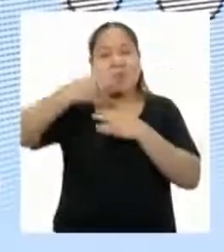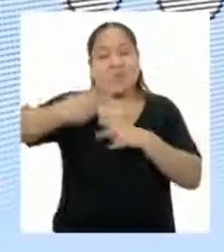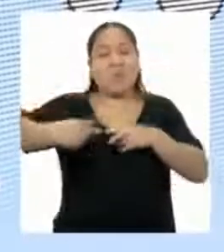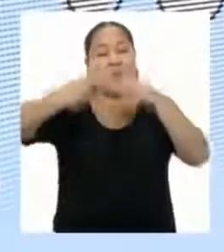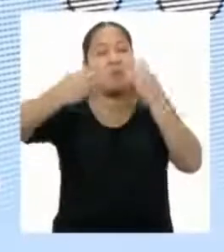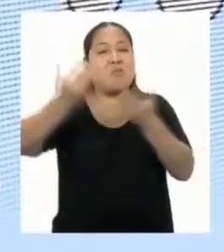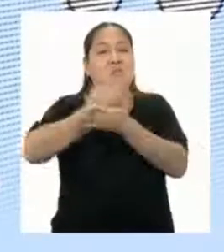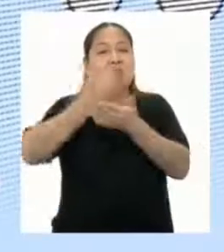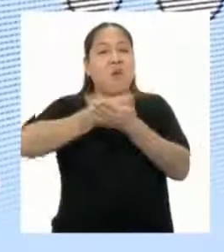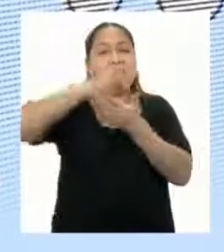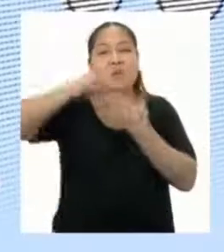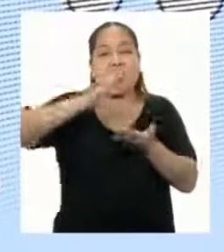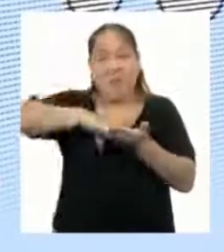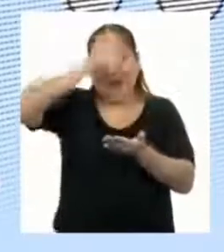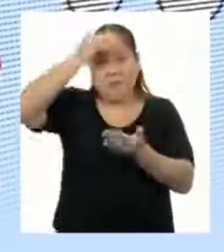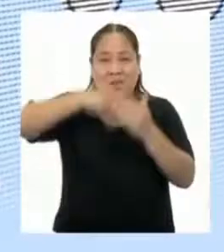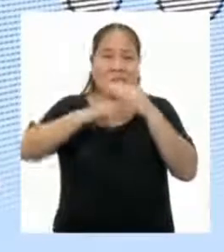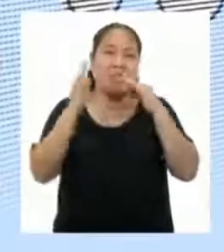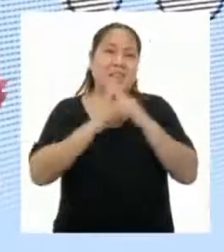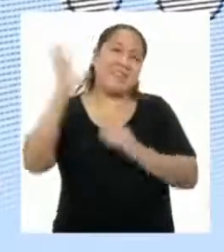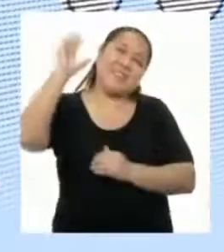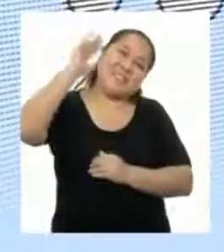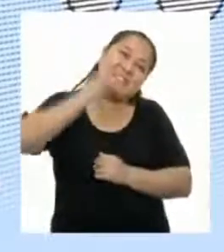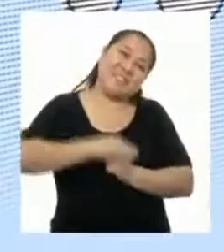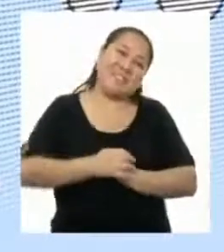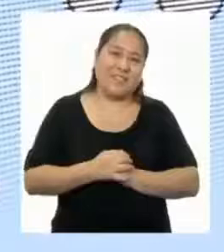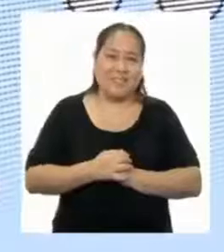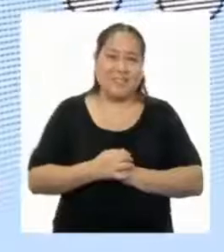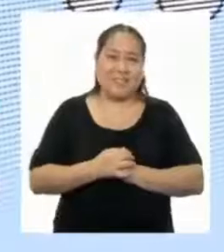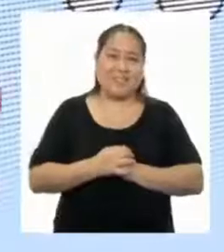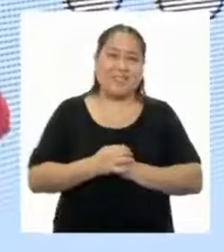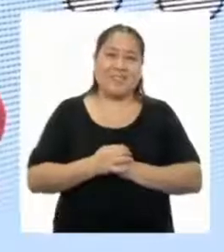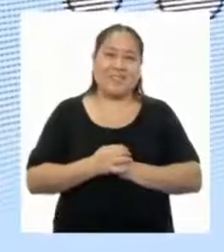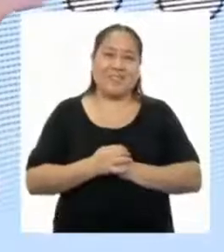fue todo por hoy. Nos vemos pronto en un nuevo programa de Aprendo en Casa. Chau, chau.